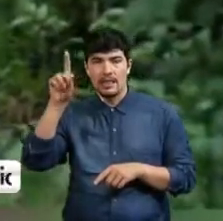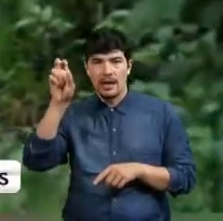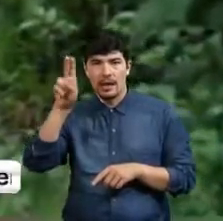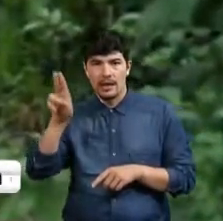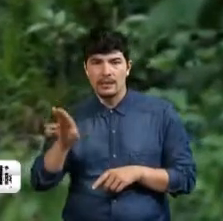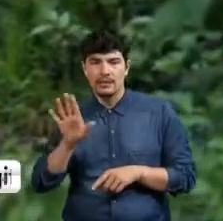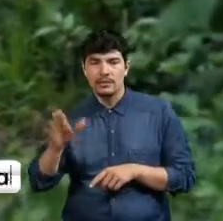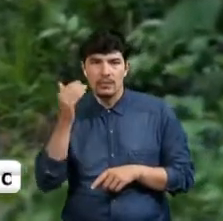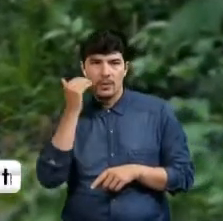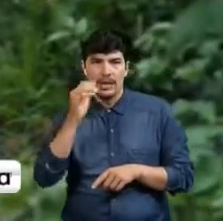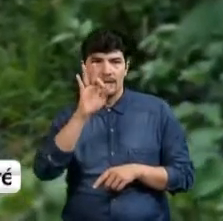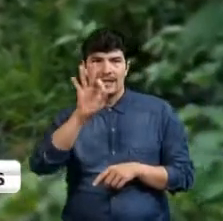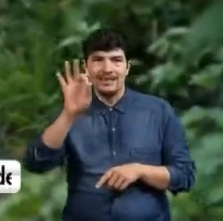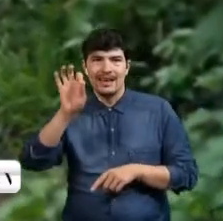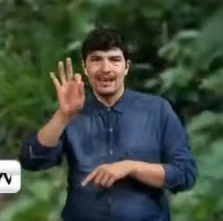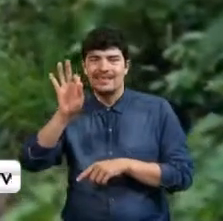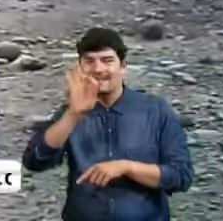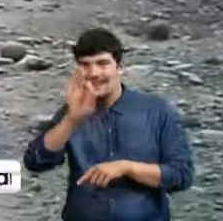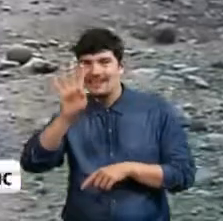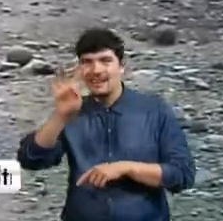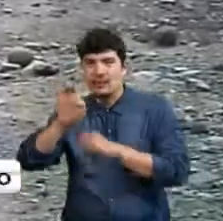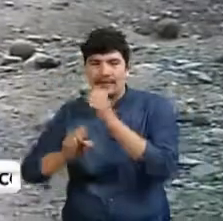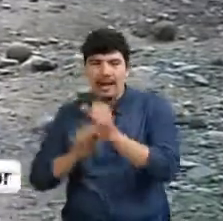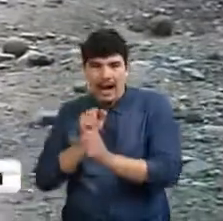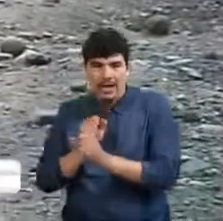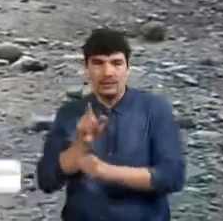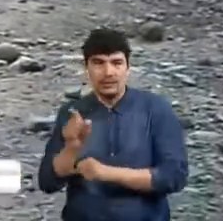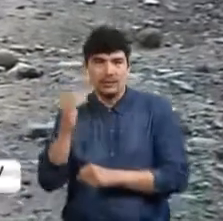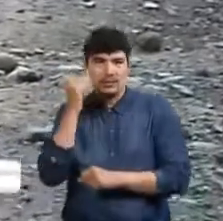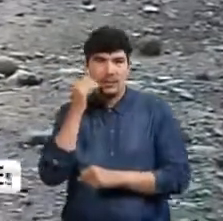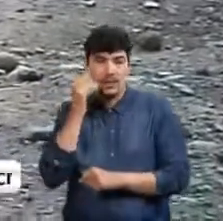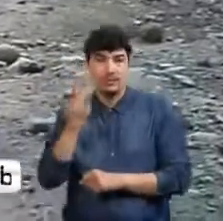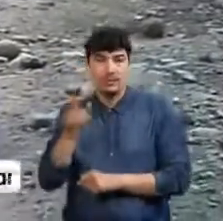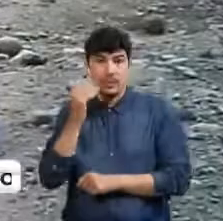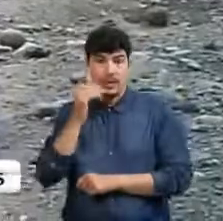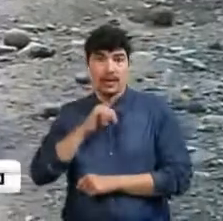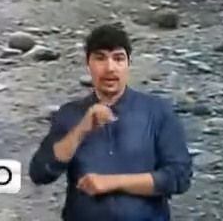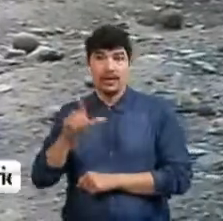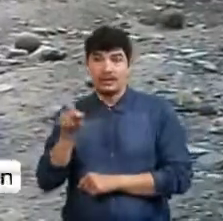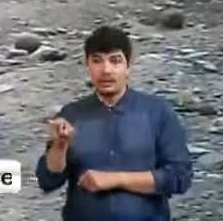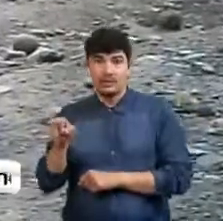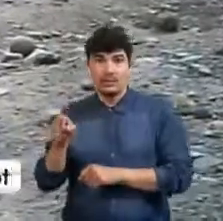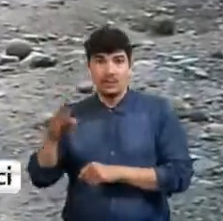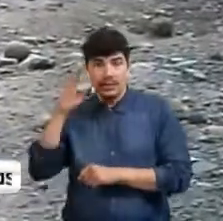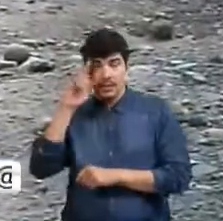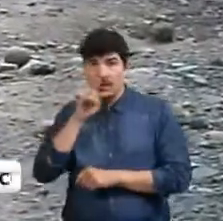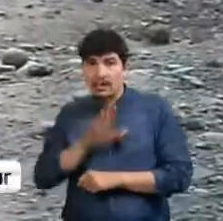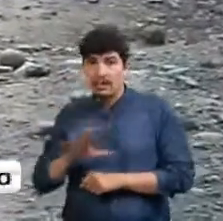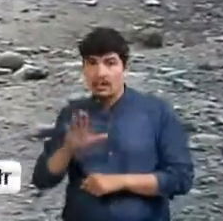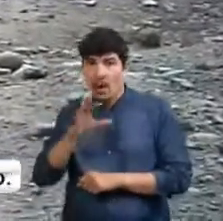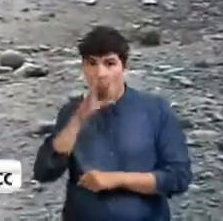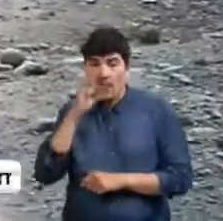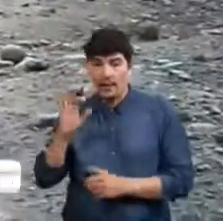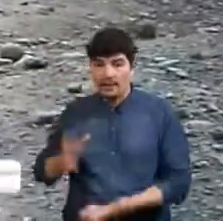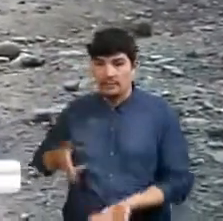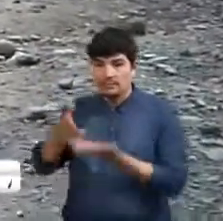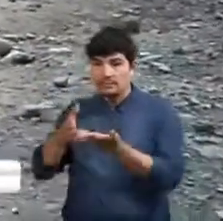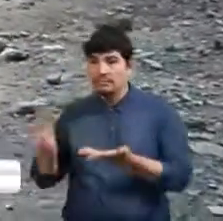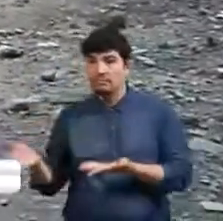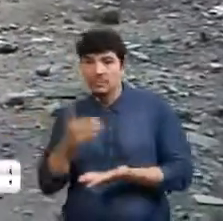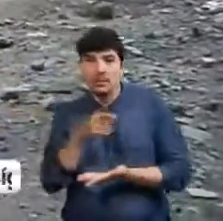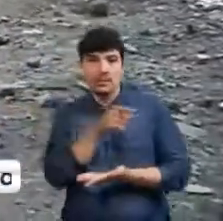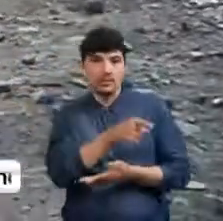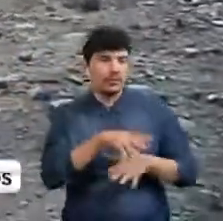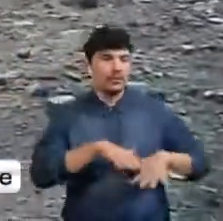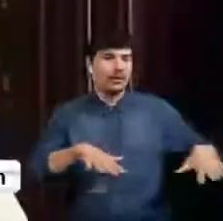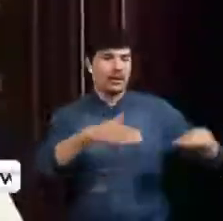Acción Comunal de la vereda El Descanso. Según las investigaciones de las autoridades, fue sacada a la fuerza de su casa por hombres armados, quienes la ultimaron y dejaron el cuerpo en